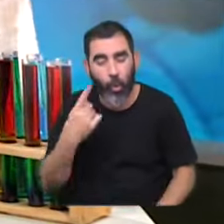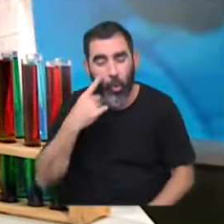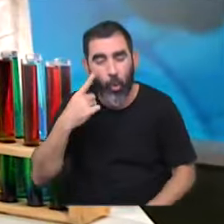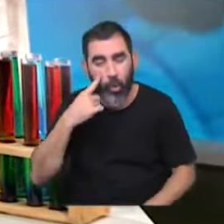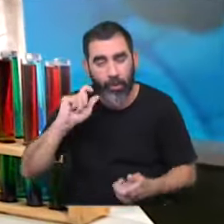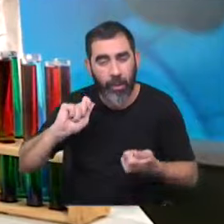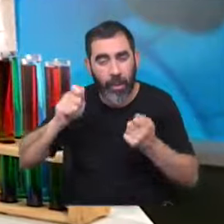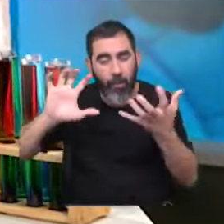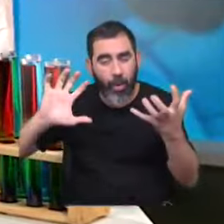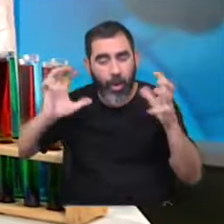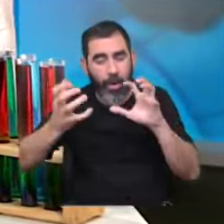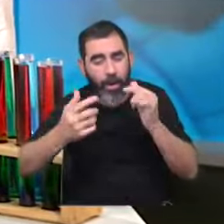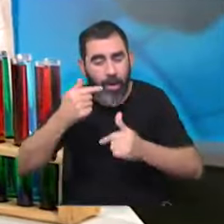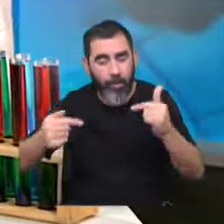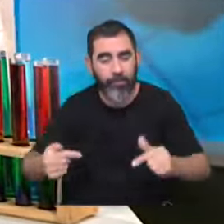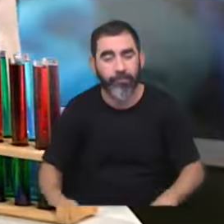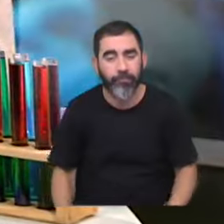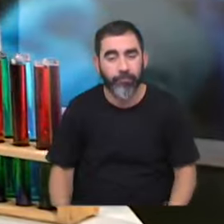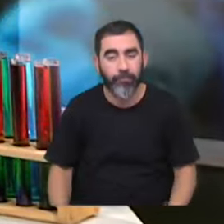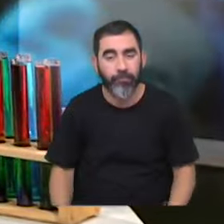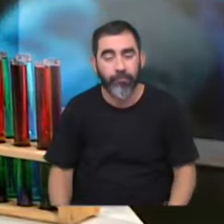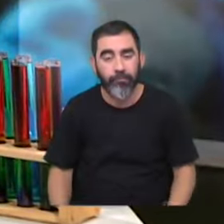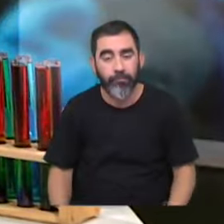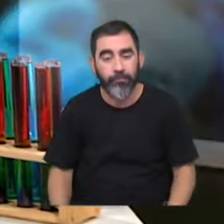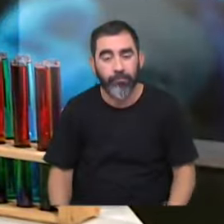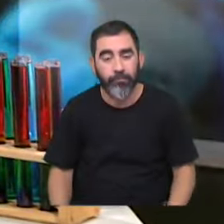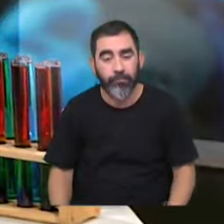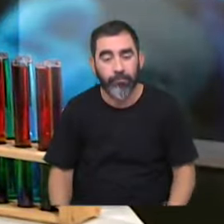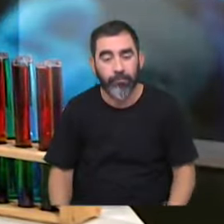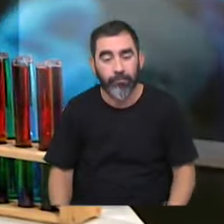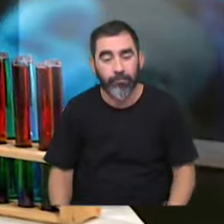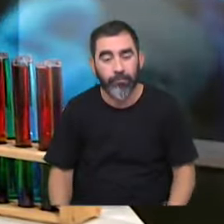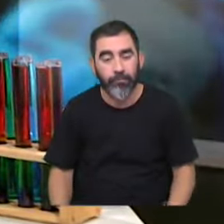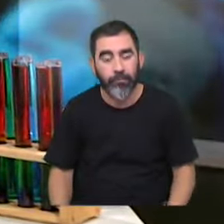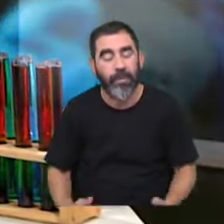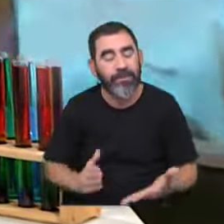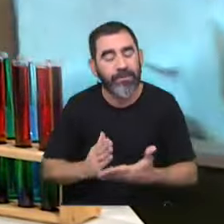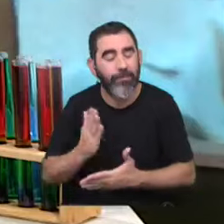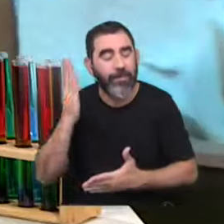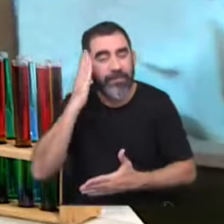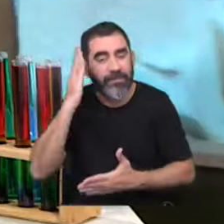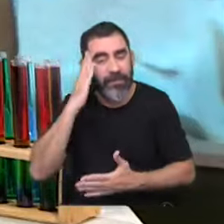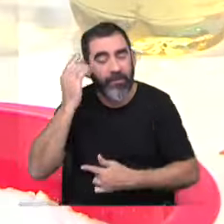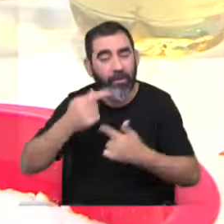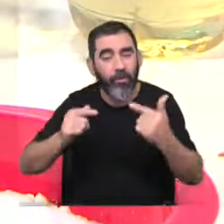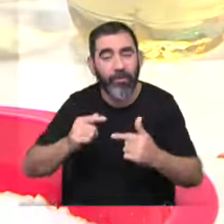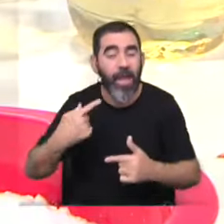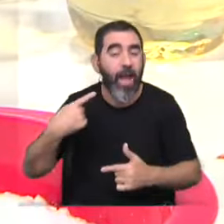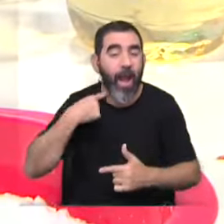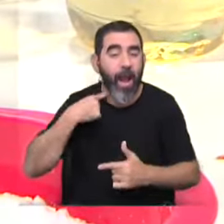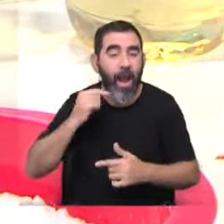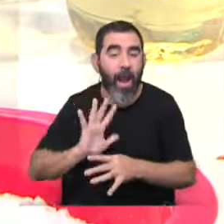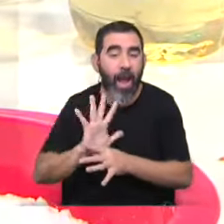de cambio climático y calentamiento global. Entonces, conocemos todos y siempre saben que lo que pasa acá es que está saliendo gas